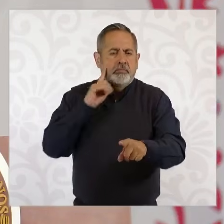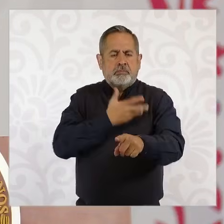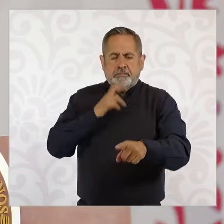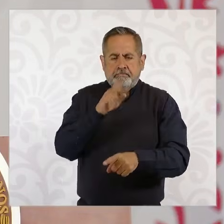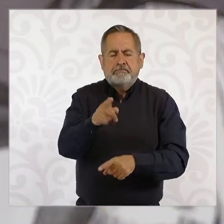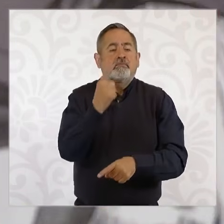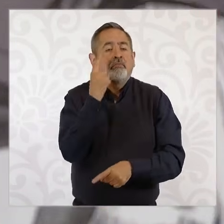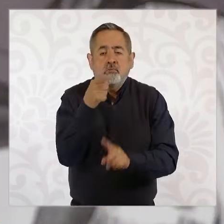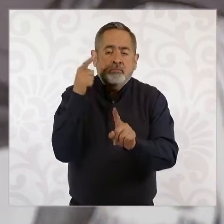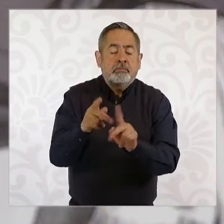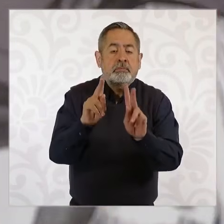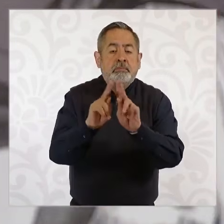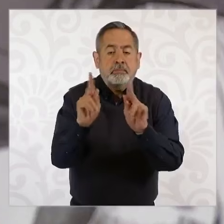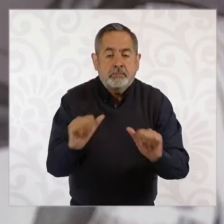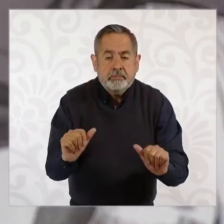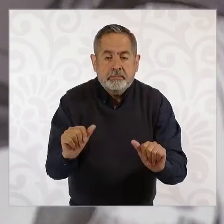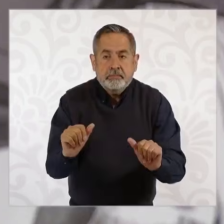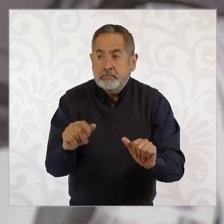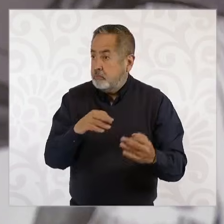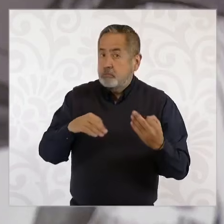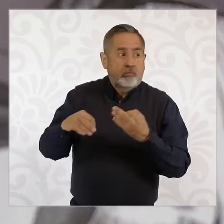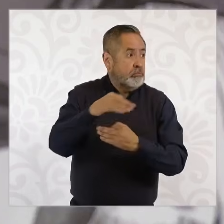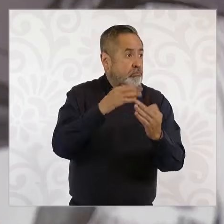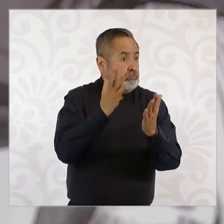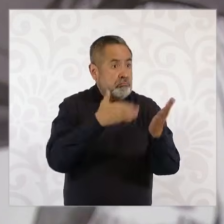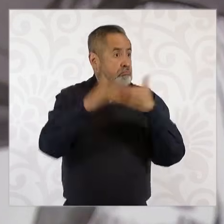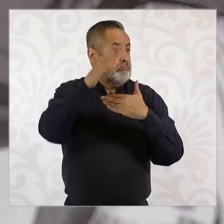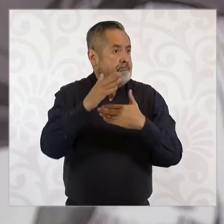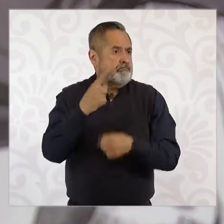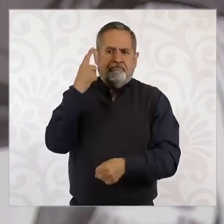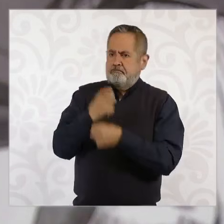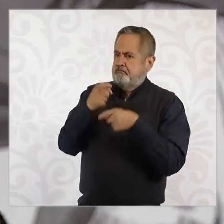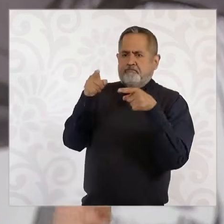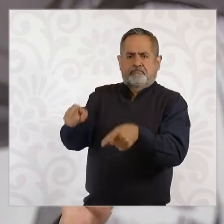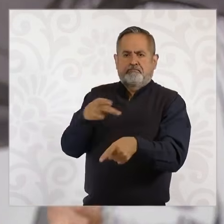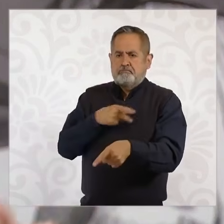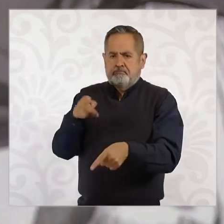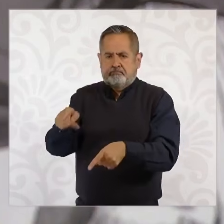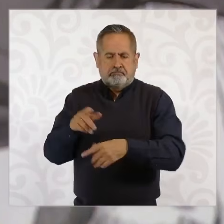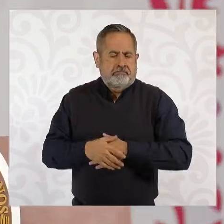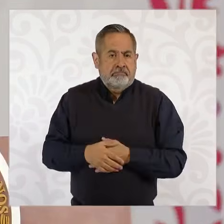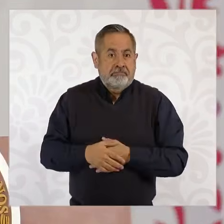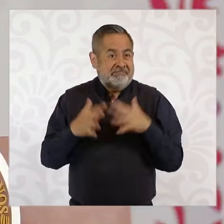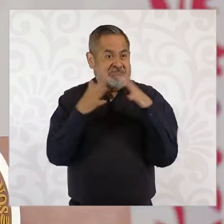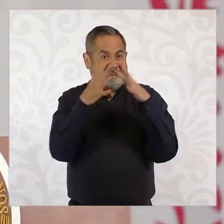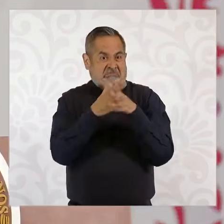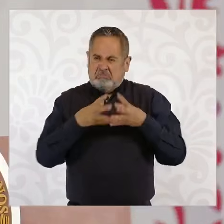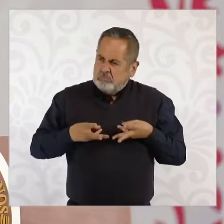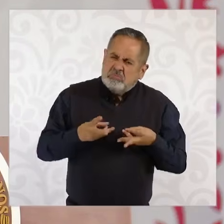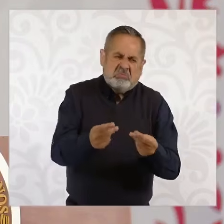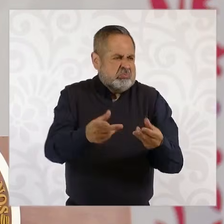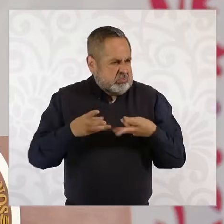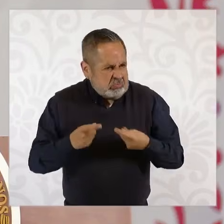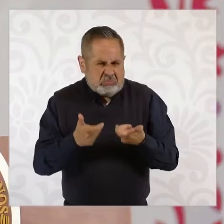el reconocimiento de por el bien de todos, primero los pobres, el que no se gaste tanto en guerras y se atienda a